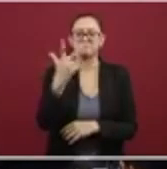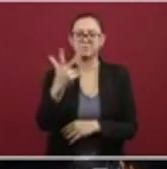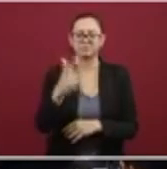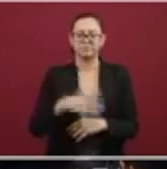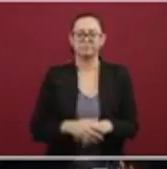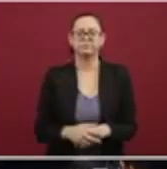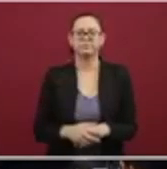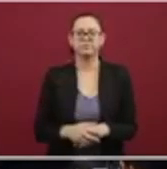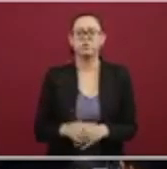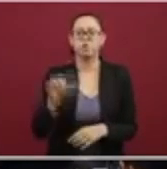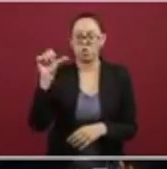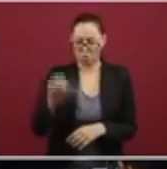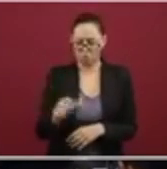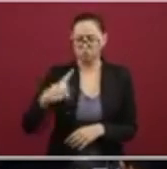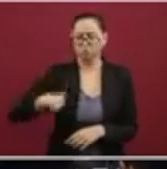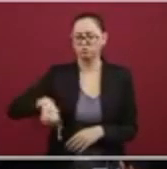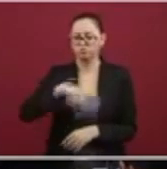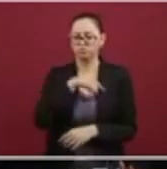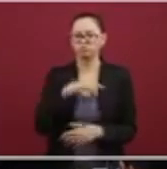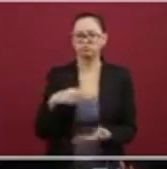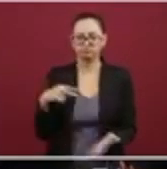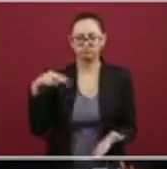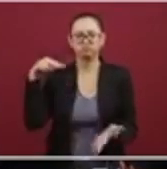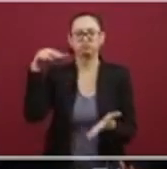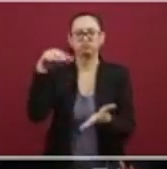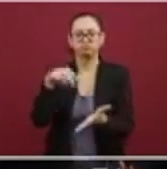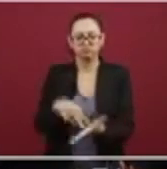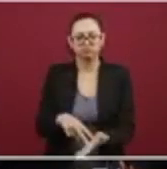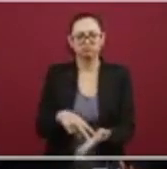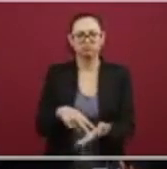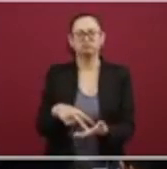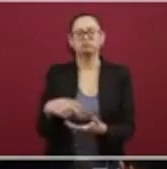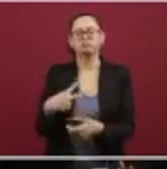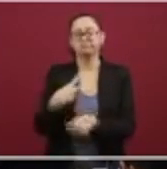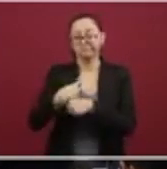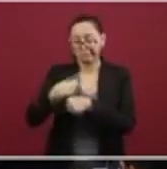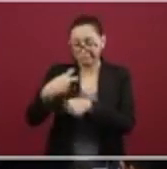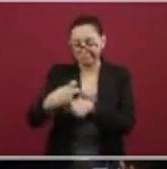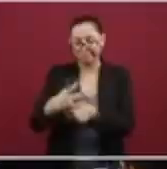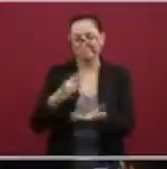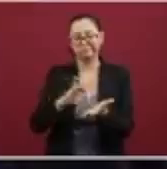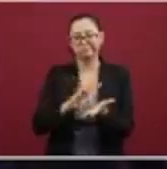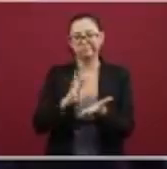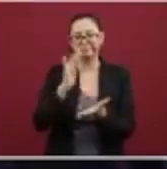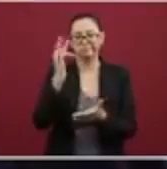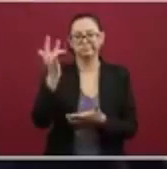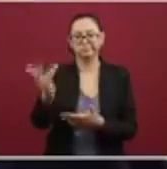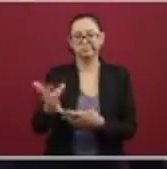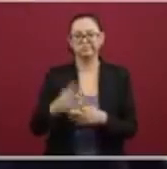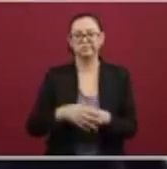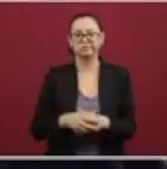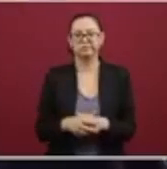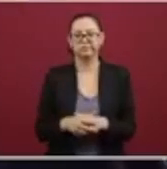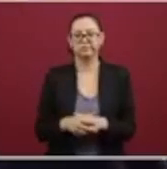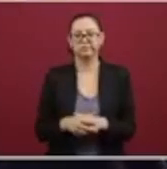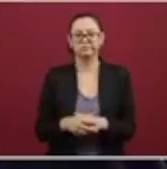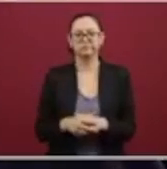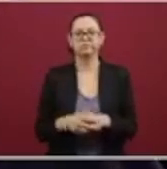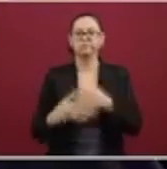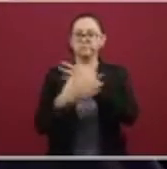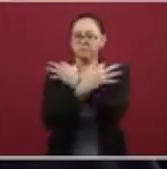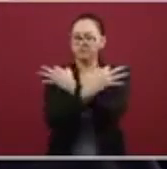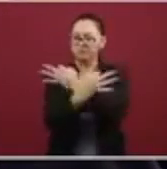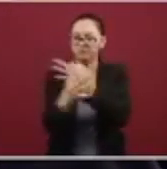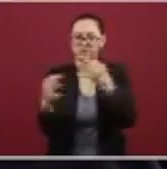estamos aquí el día de hoy y agradecemos mucho la invitación y un mensaje a todas